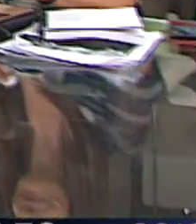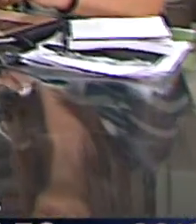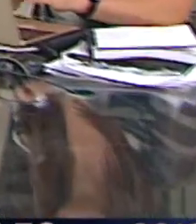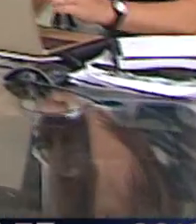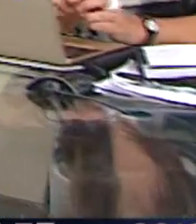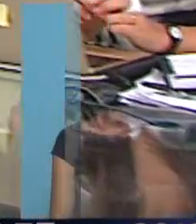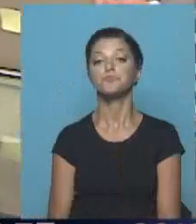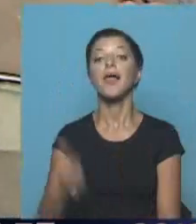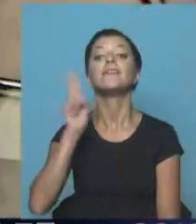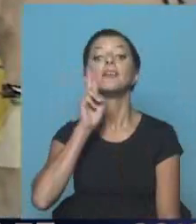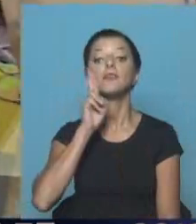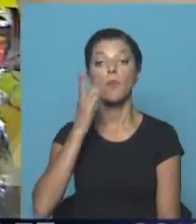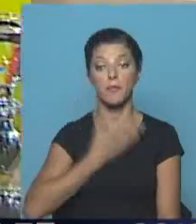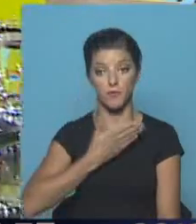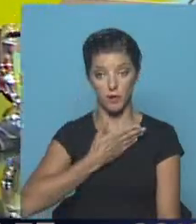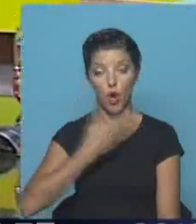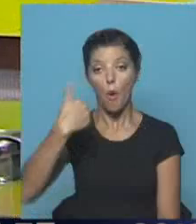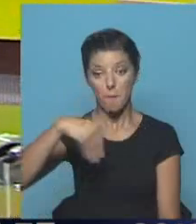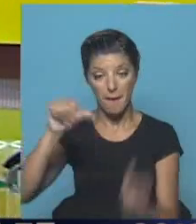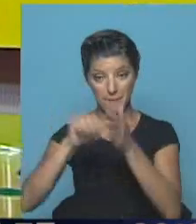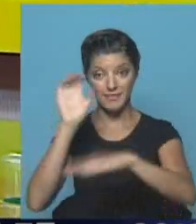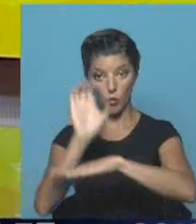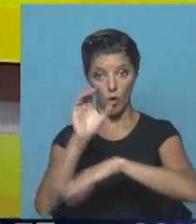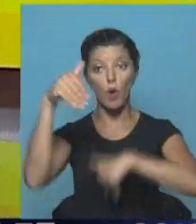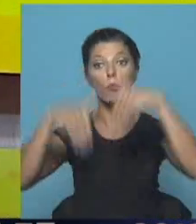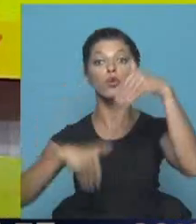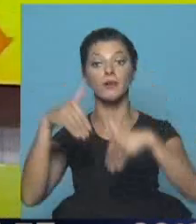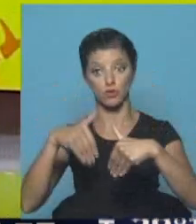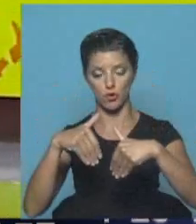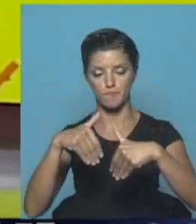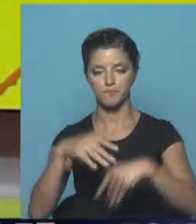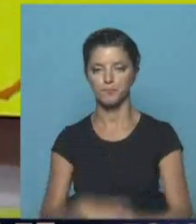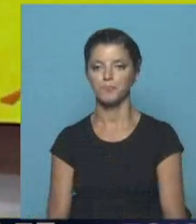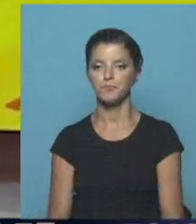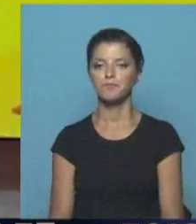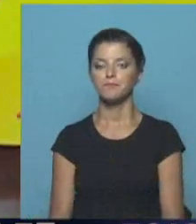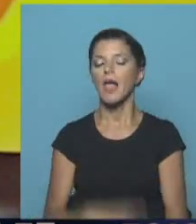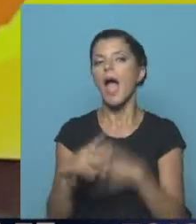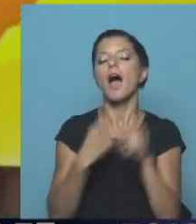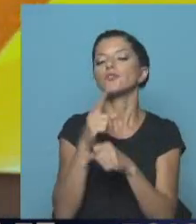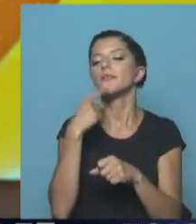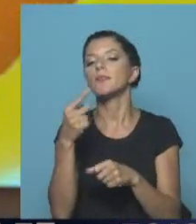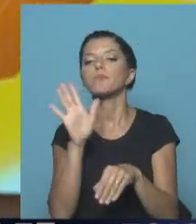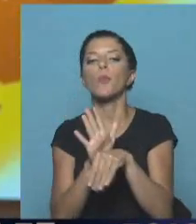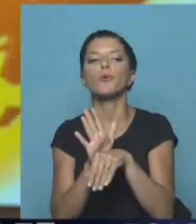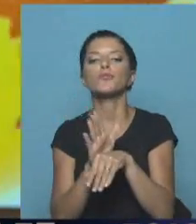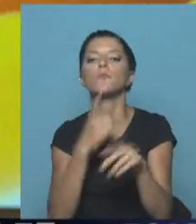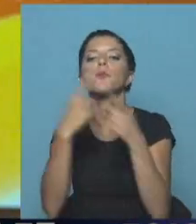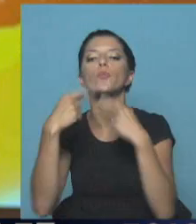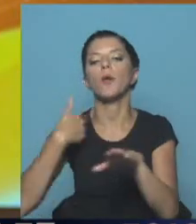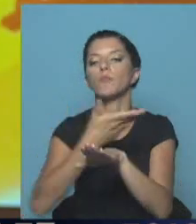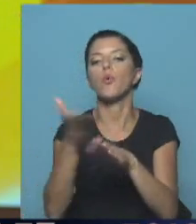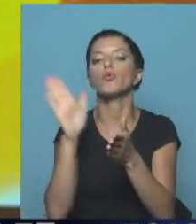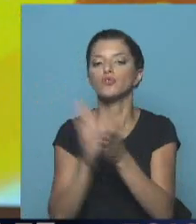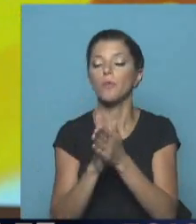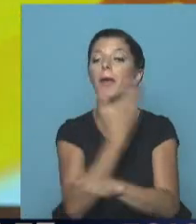El 19 de febrero habrá elecciones en Ecuador y hasta ahora se plantean más que todo como una suerte de referéndum sobre el legado de Rafael